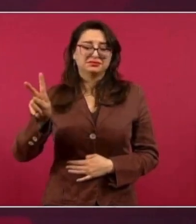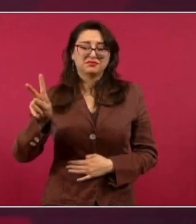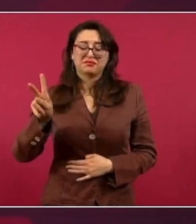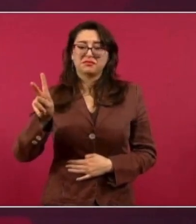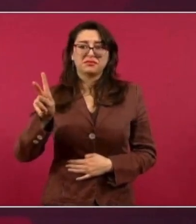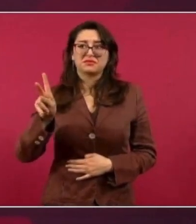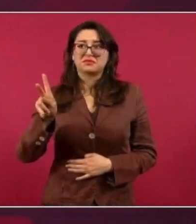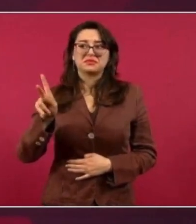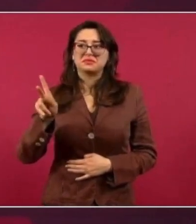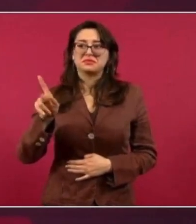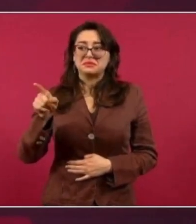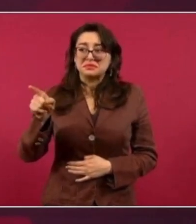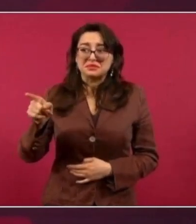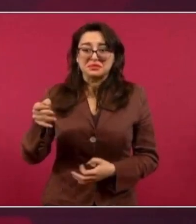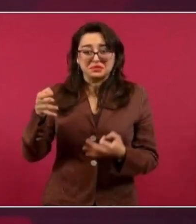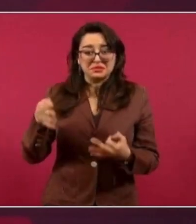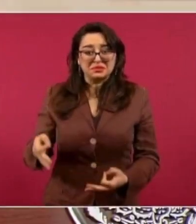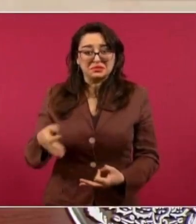no es